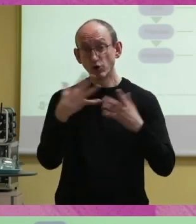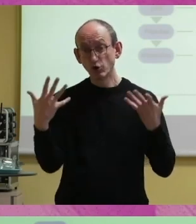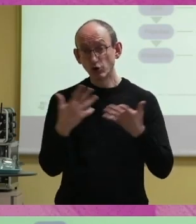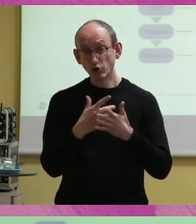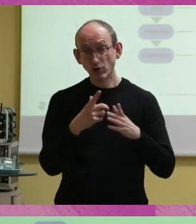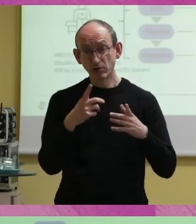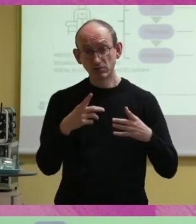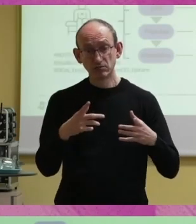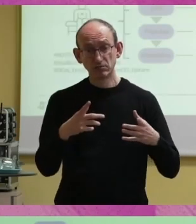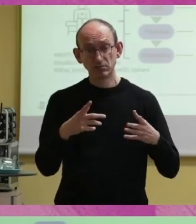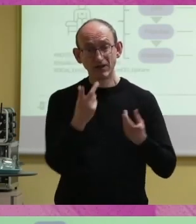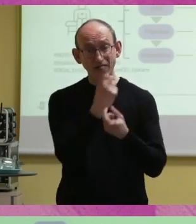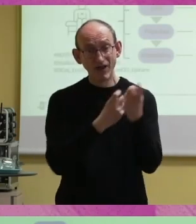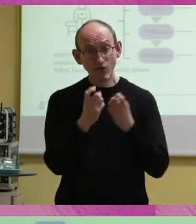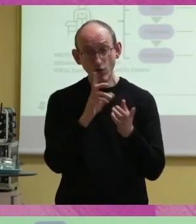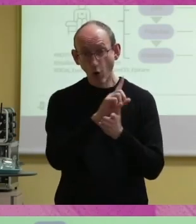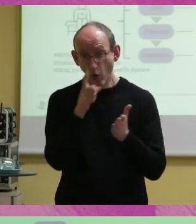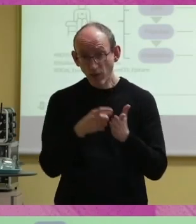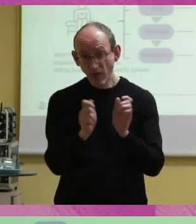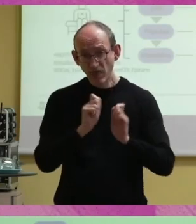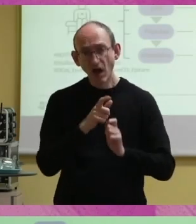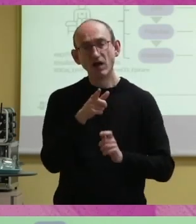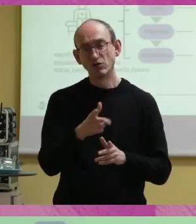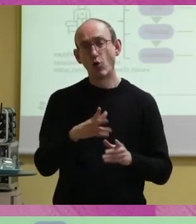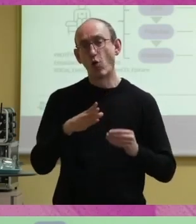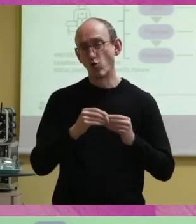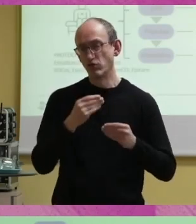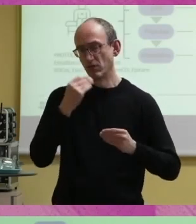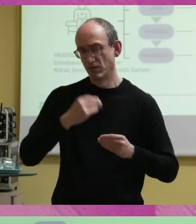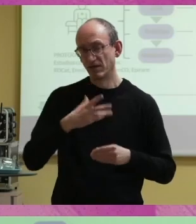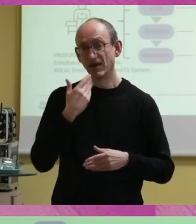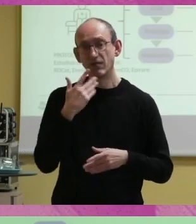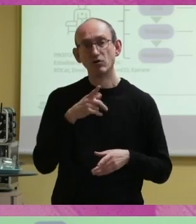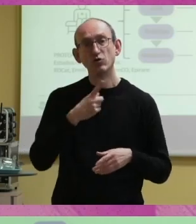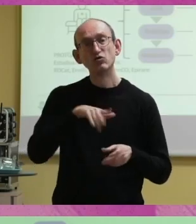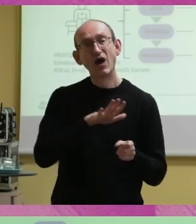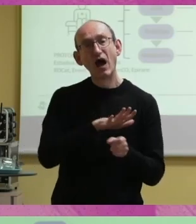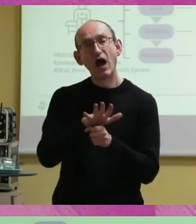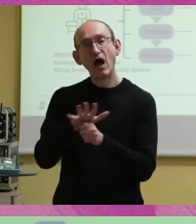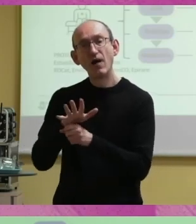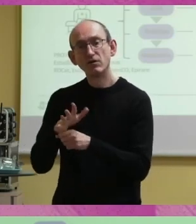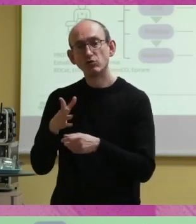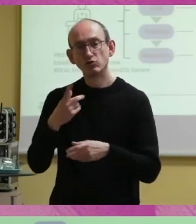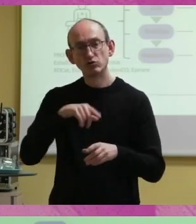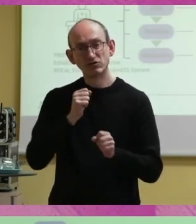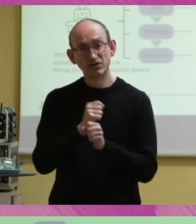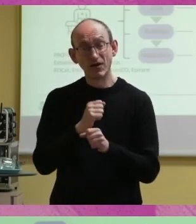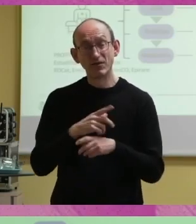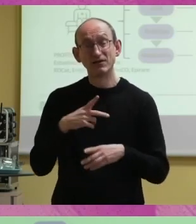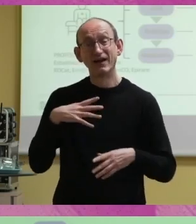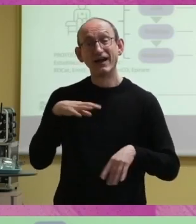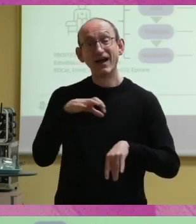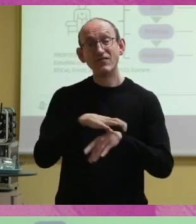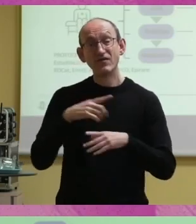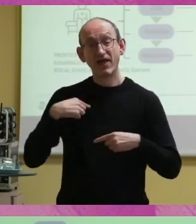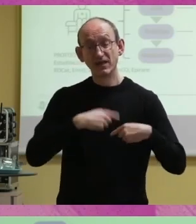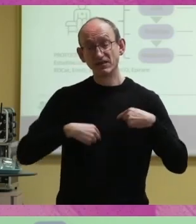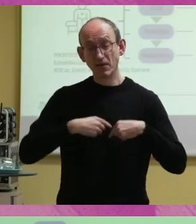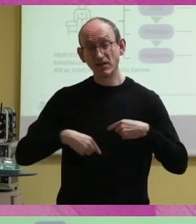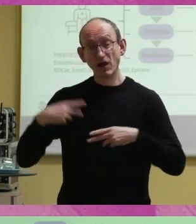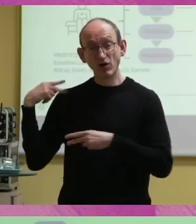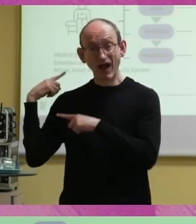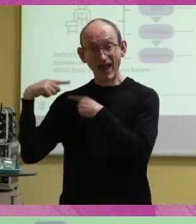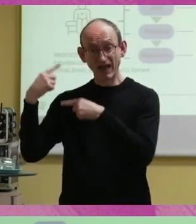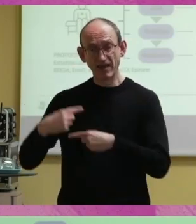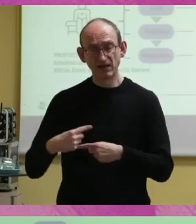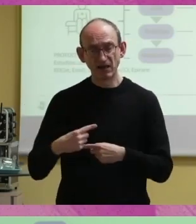útiles. Para ponernos un ejemplo de los campos en los que trabajamos nosotros, en las enfermedades metabólicas hereditarias, hasta ahora